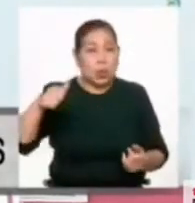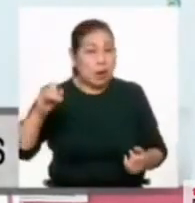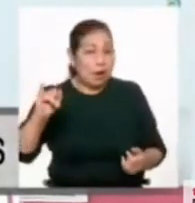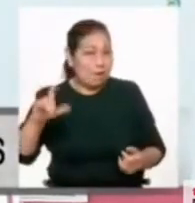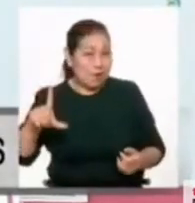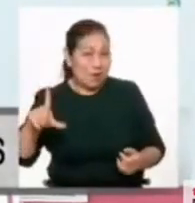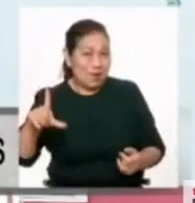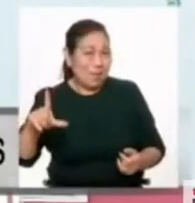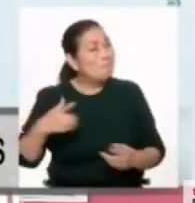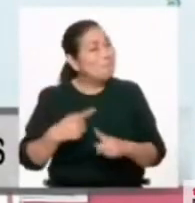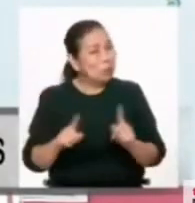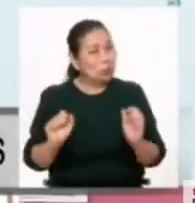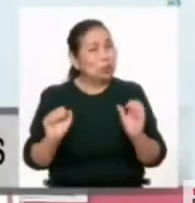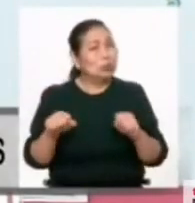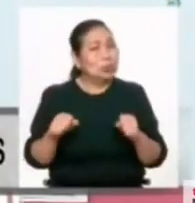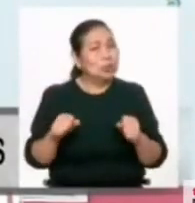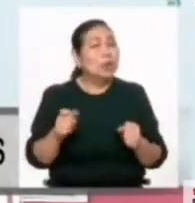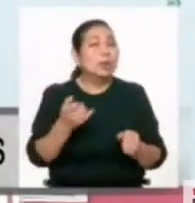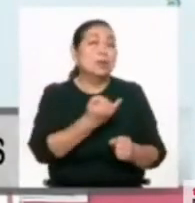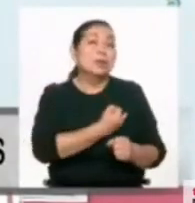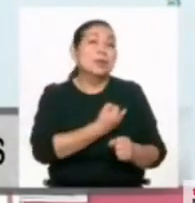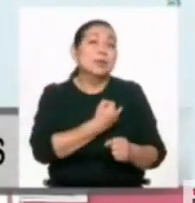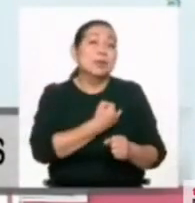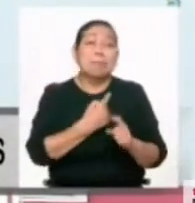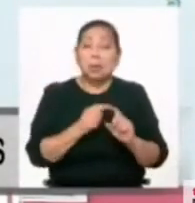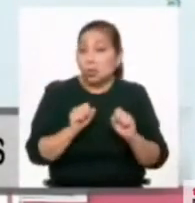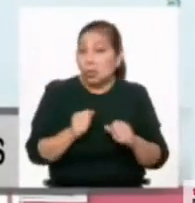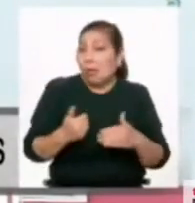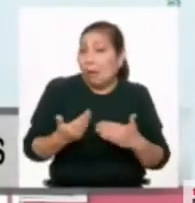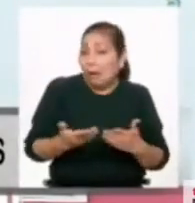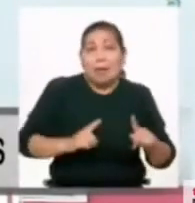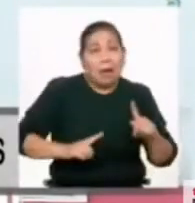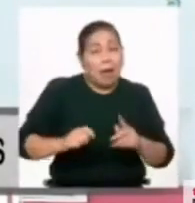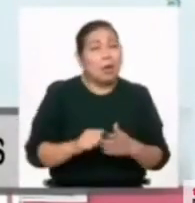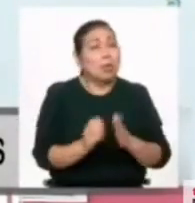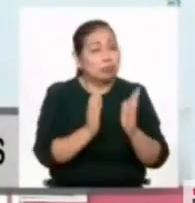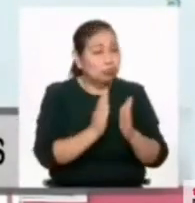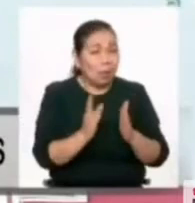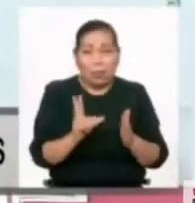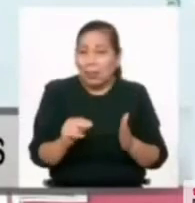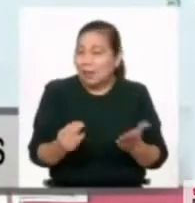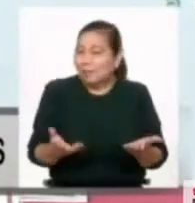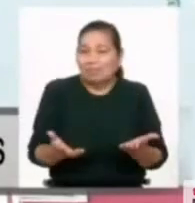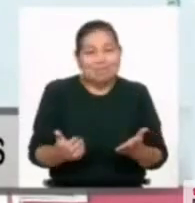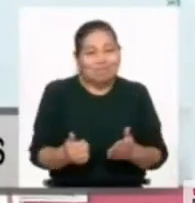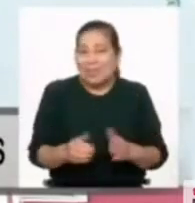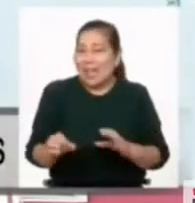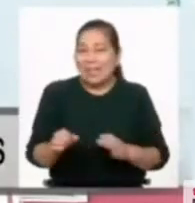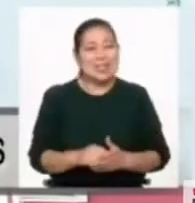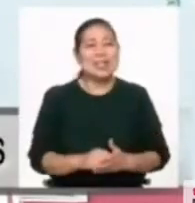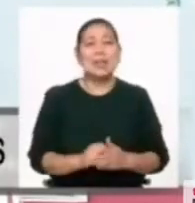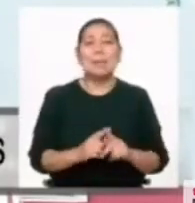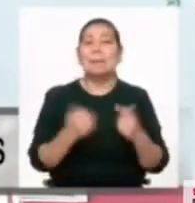que hay que reforzar la institución. Si hay allí algo incorrecto que se está